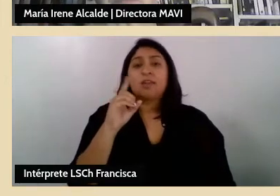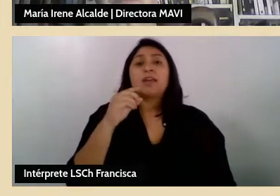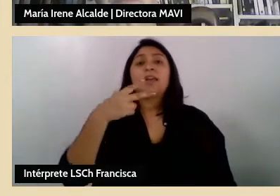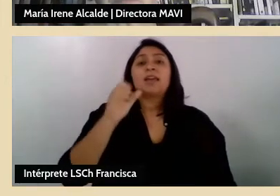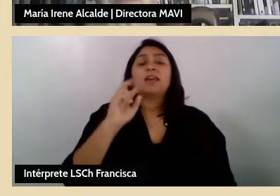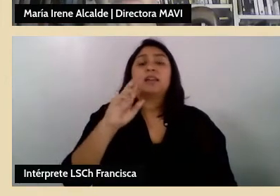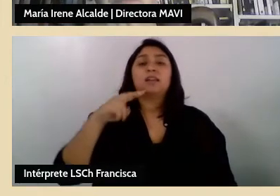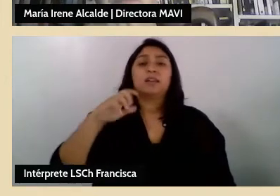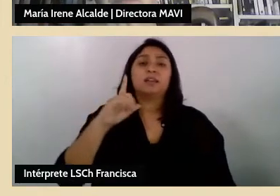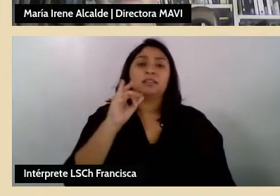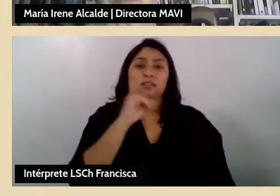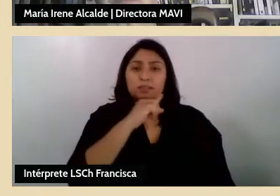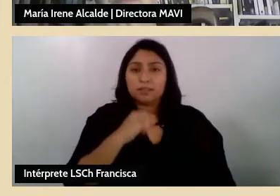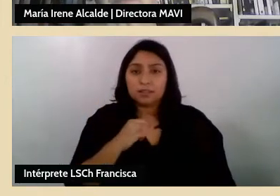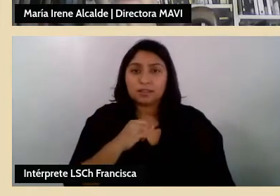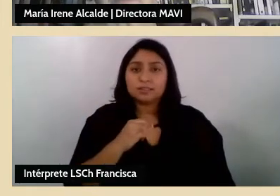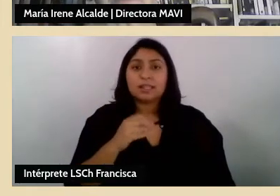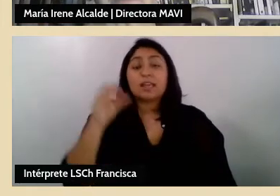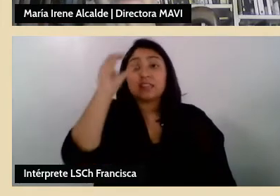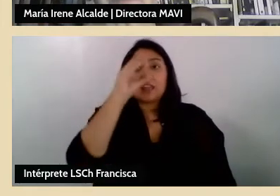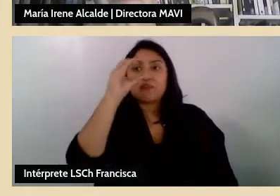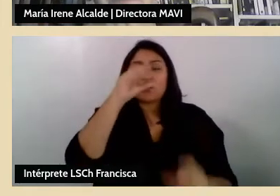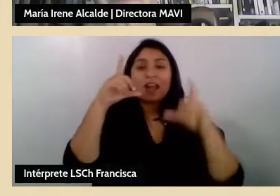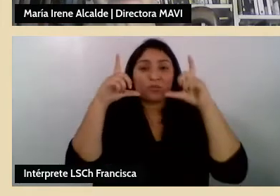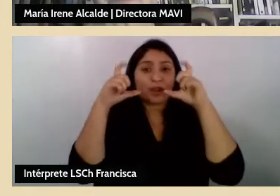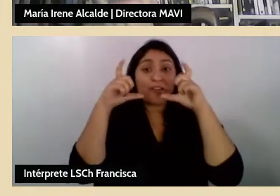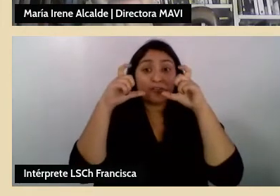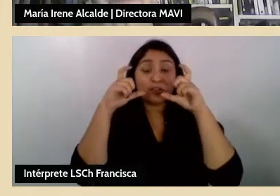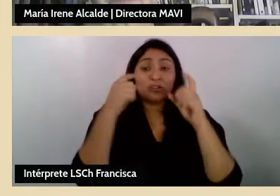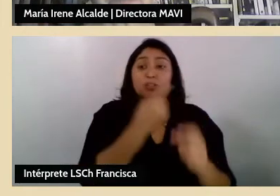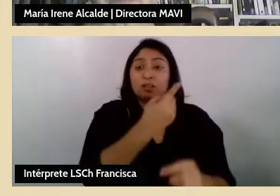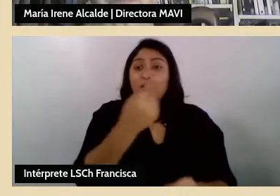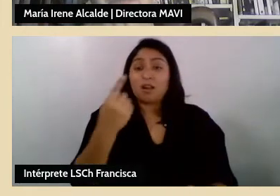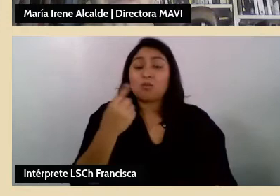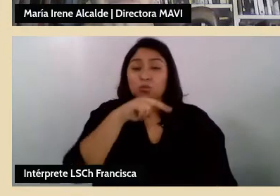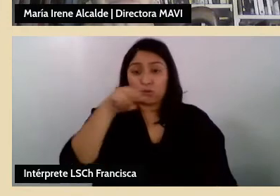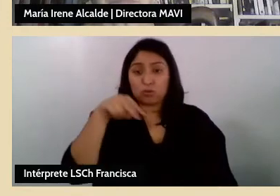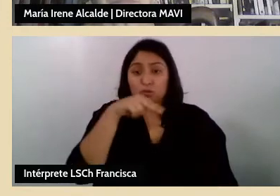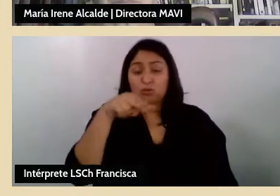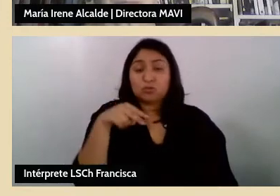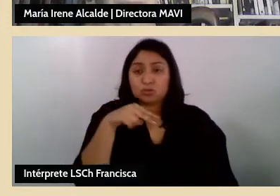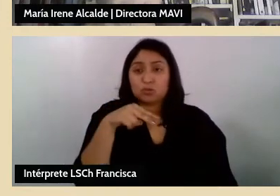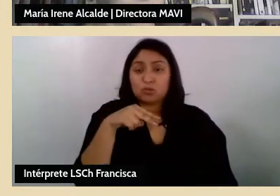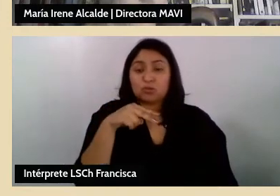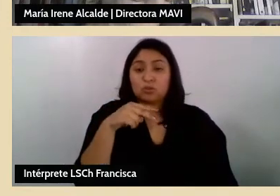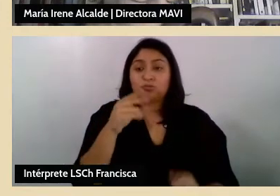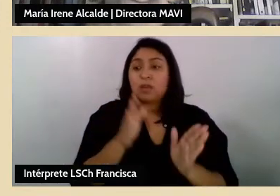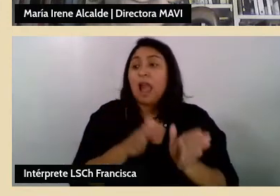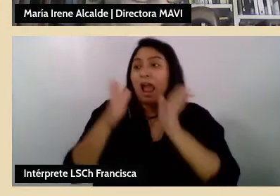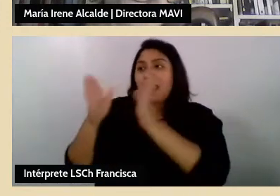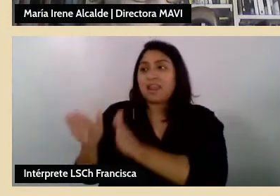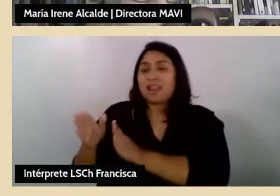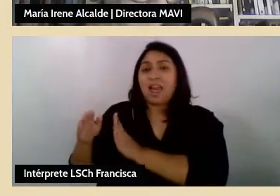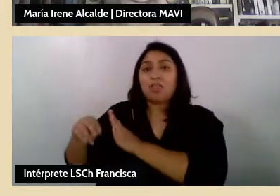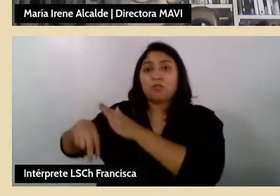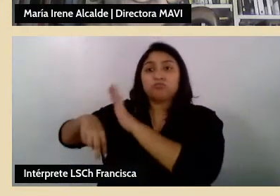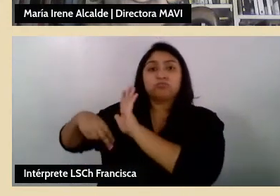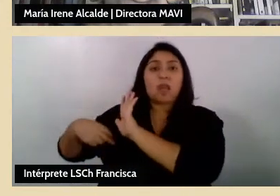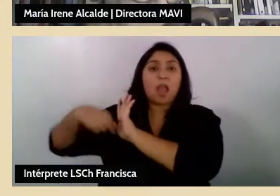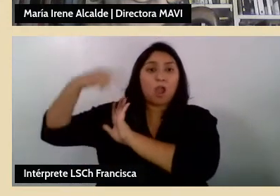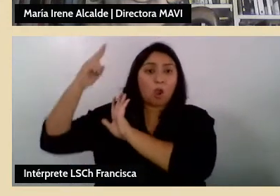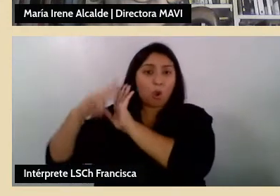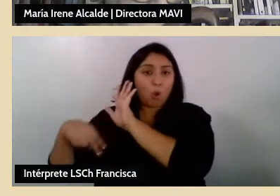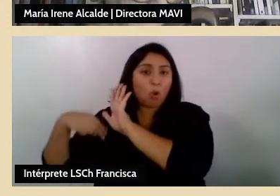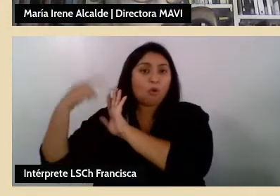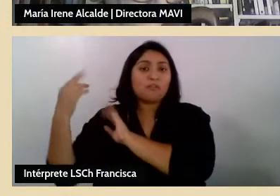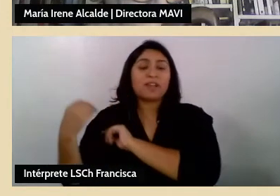colocar de buscar una foto donde nosotros, cada uno de nosotros, estuviera al lado de una obra, qué es lo que decía, qué es lo que le recordaba, qué es lo